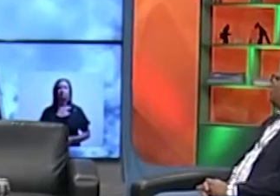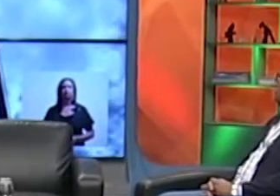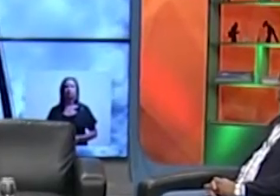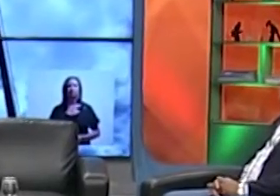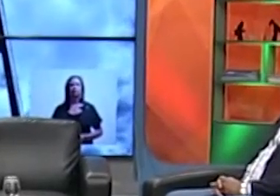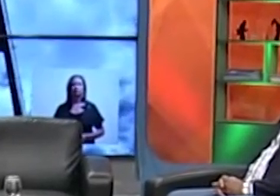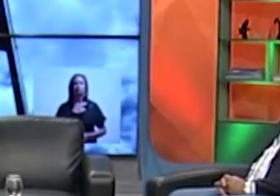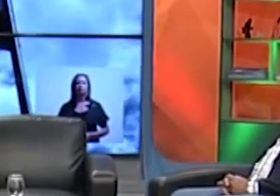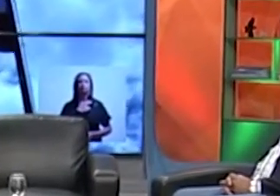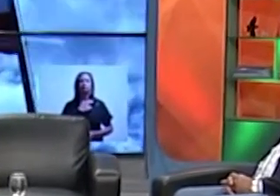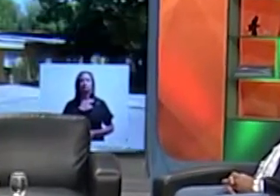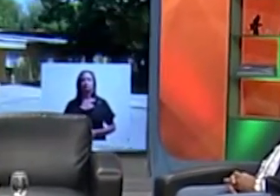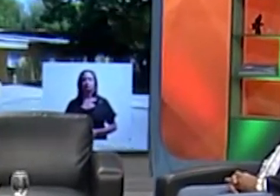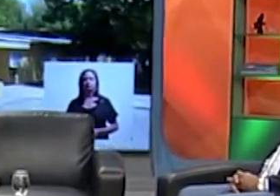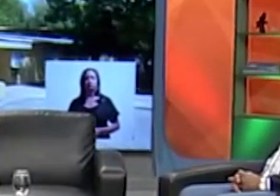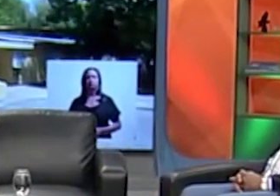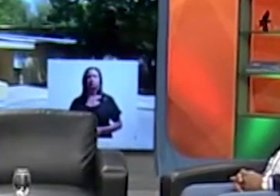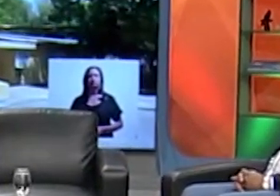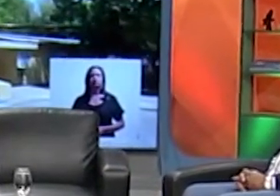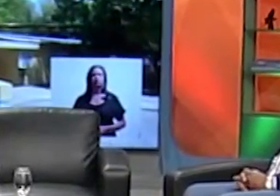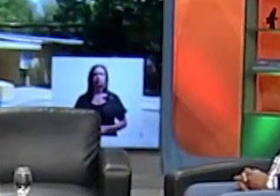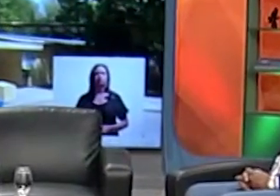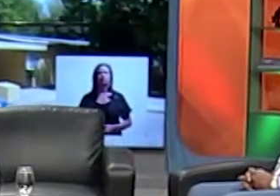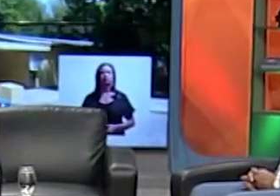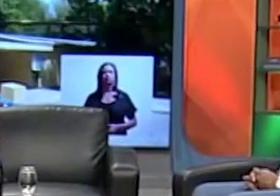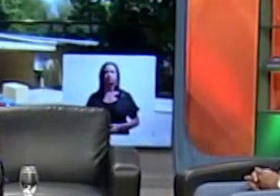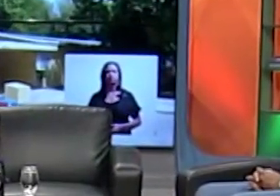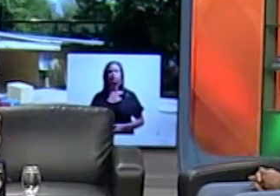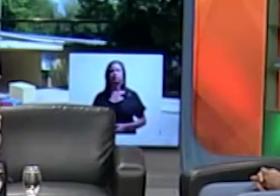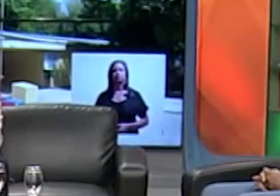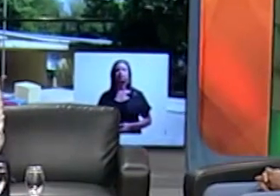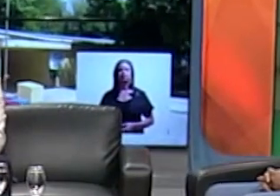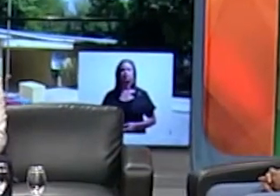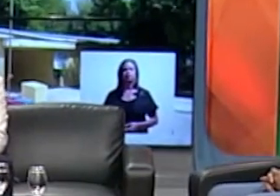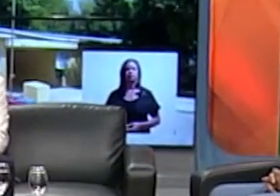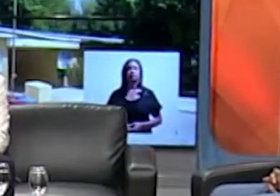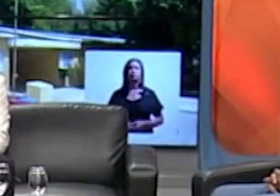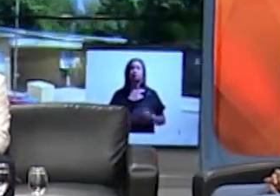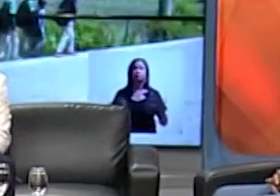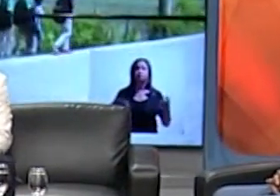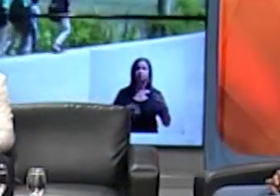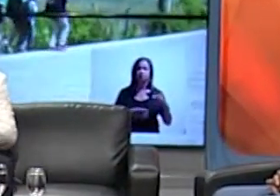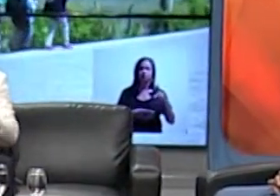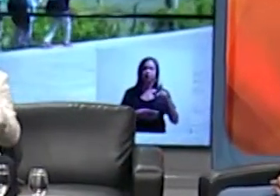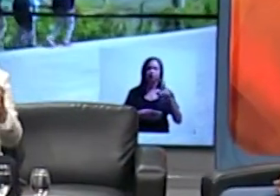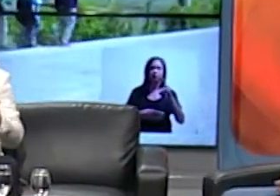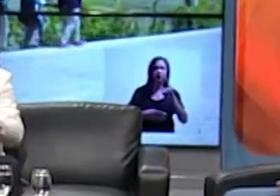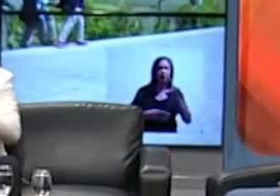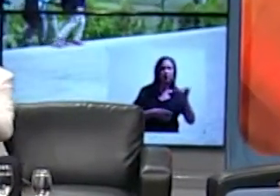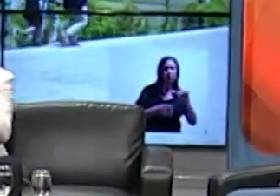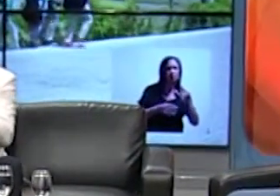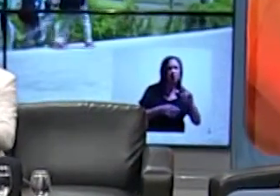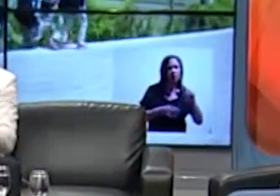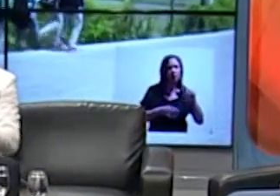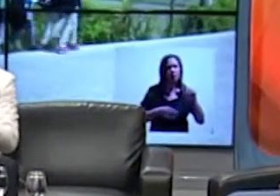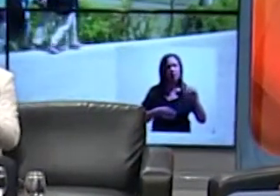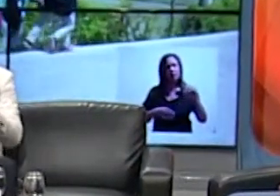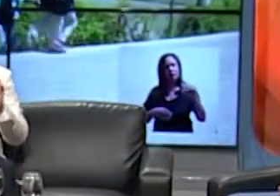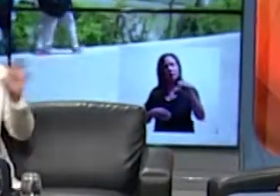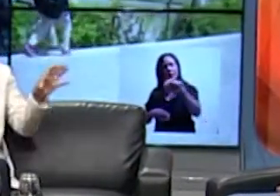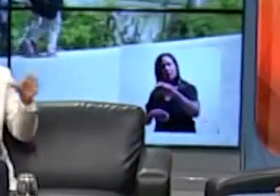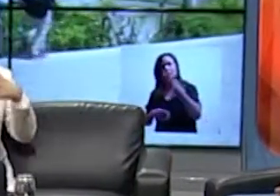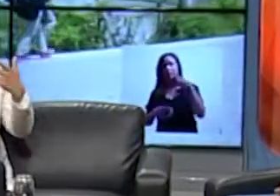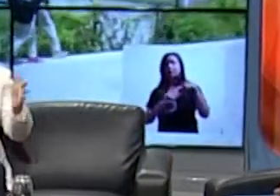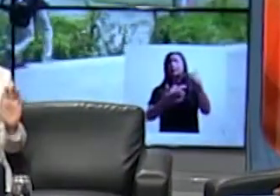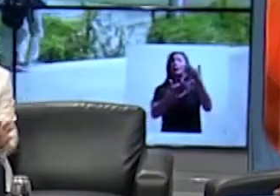almuerzo, el agua, y también la estructura física y el apoyo del personal y todo lo que tenga que ver